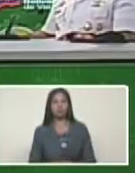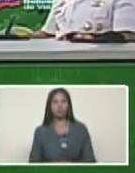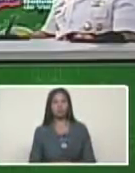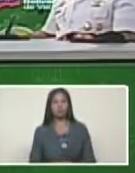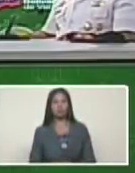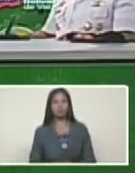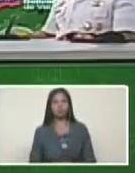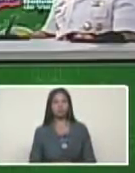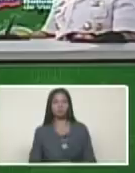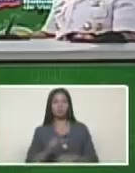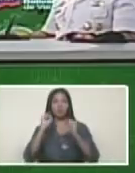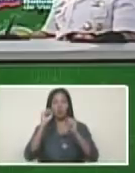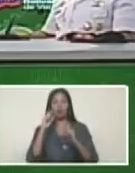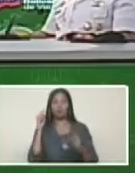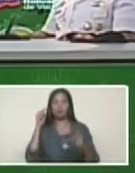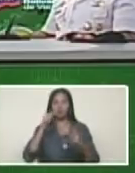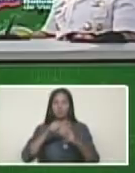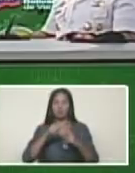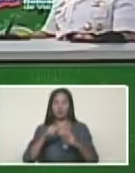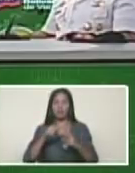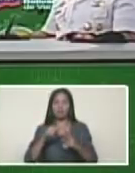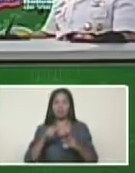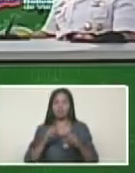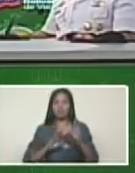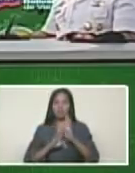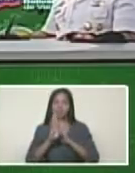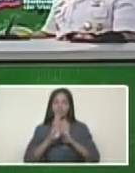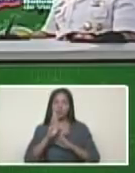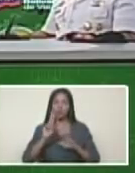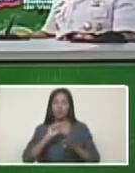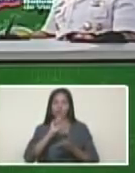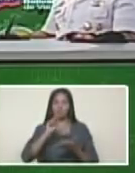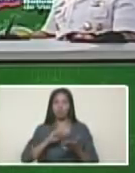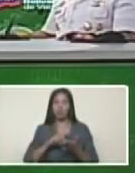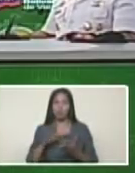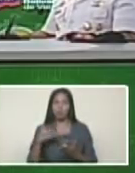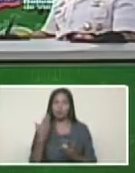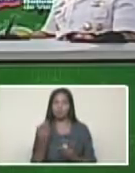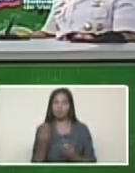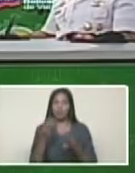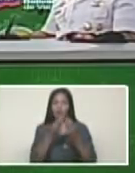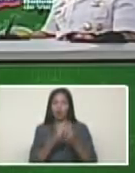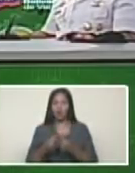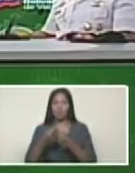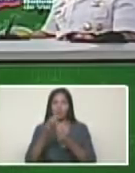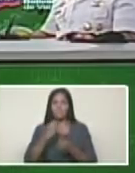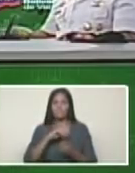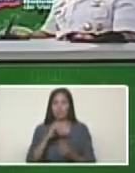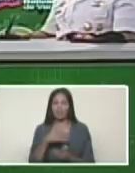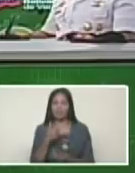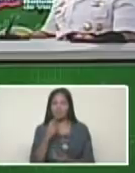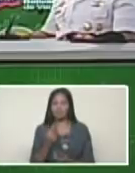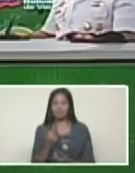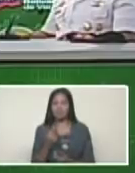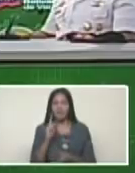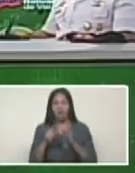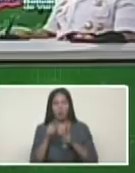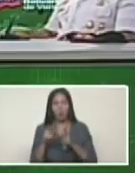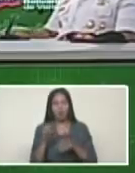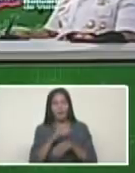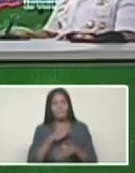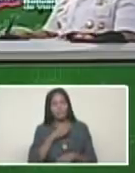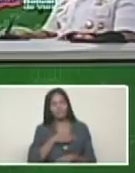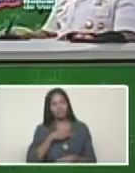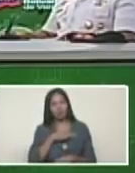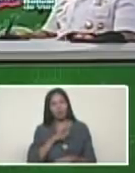y lograr el objetivo del desarrollo nacional, necesitamos una poderosa economía. Quiere decir que una de las misiones de la